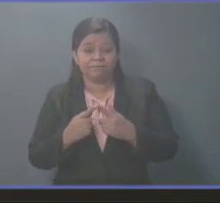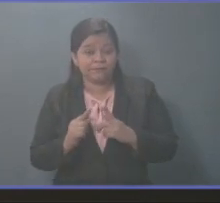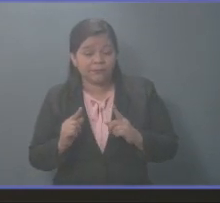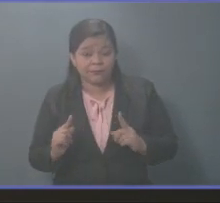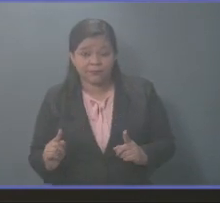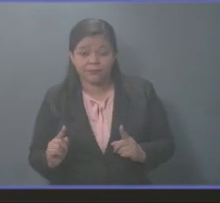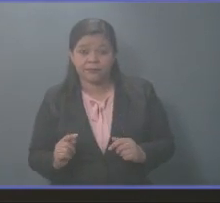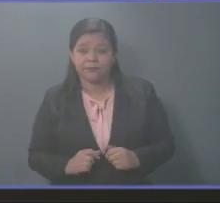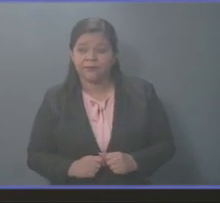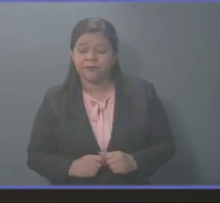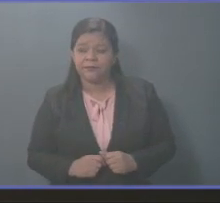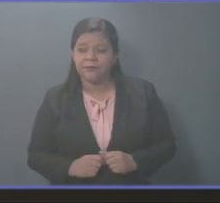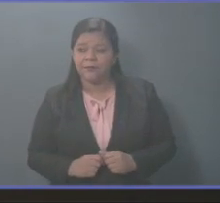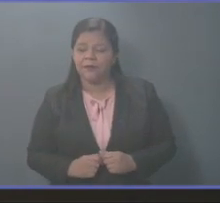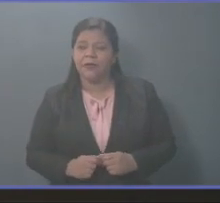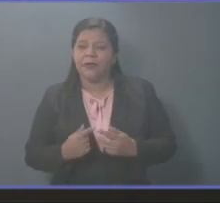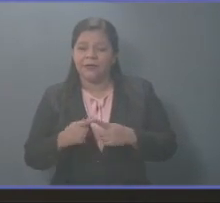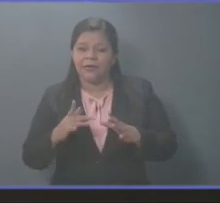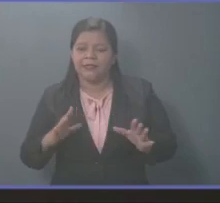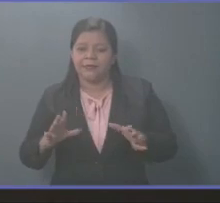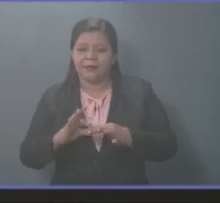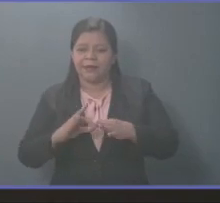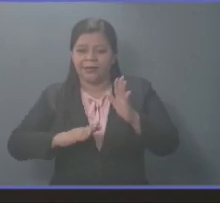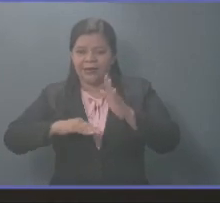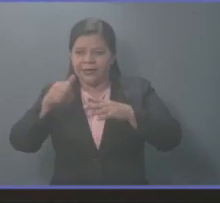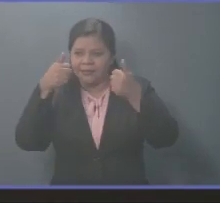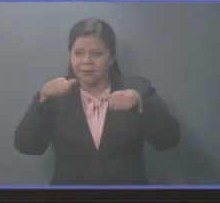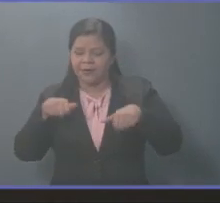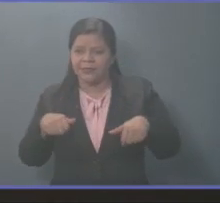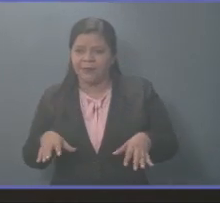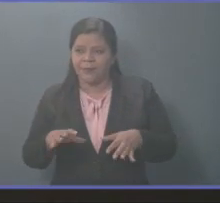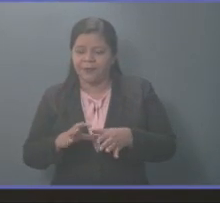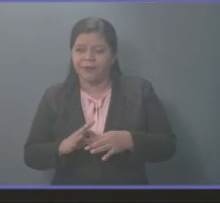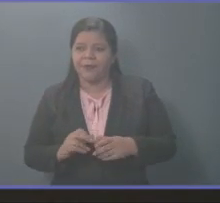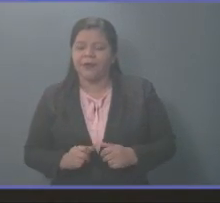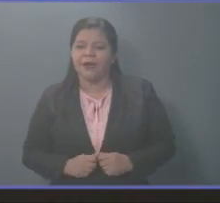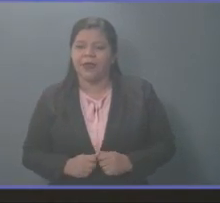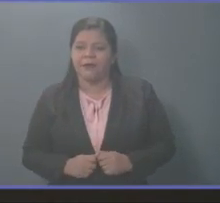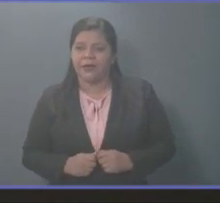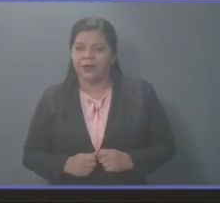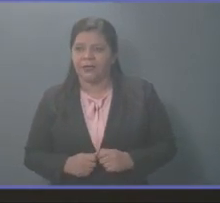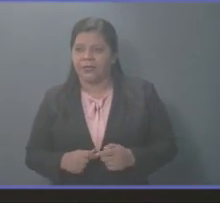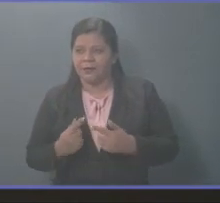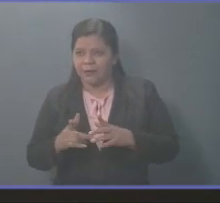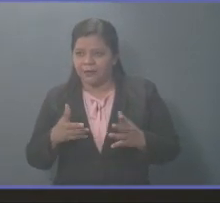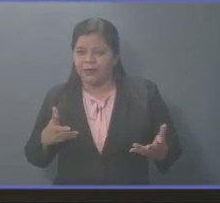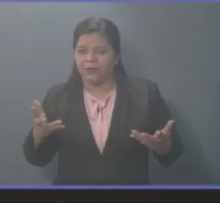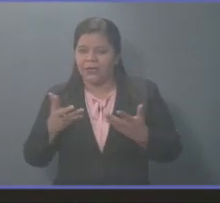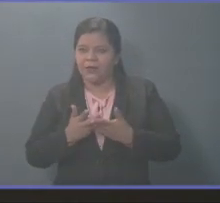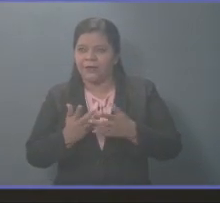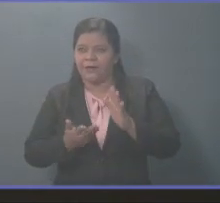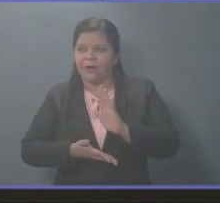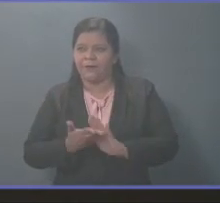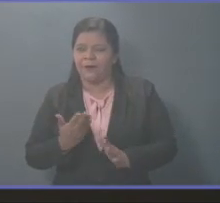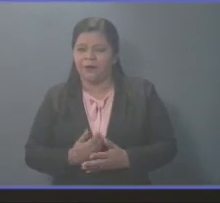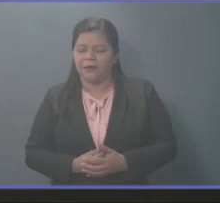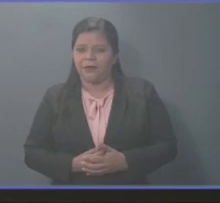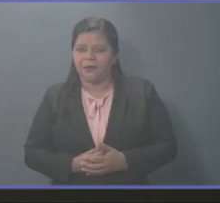sojuzgaban a quienes le servían. Y eso no es lo que estoy diciendo, no